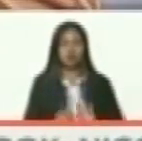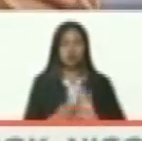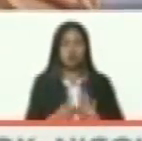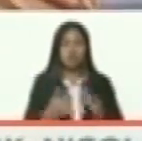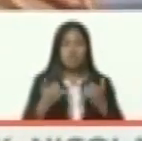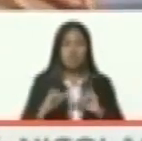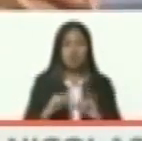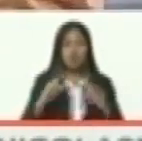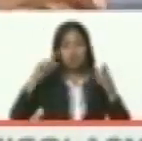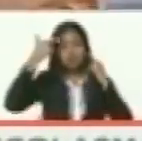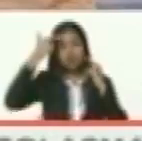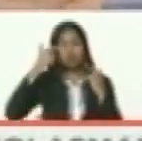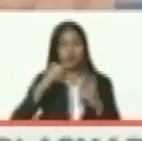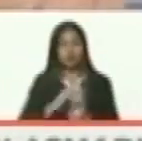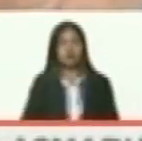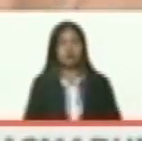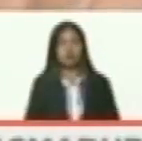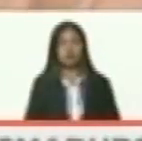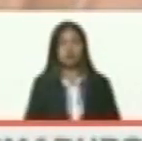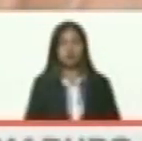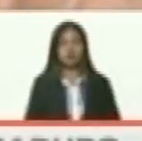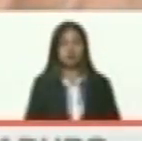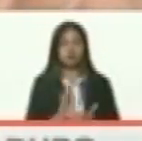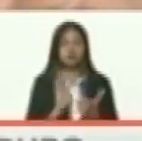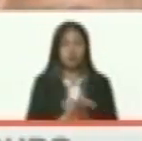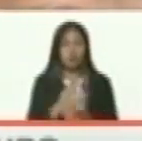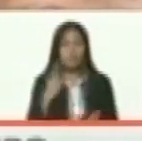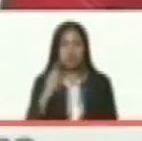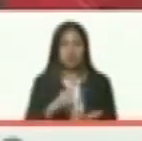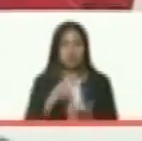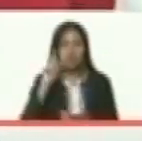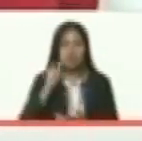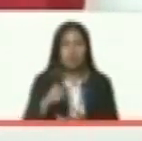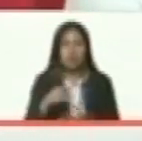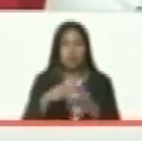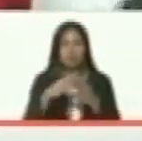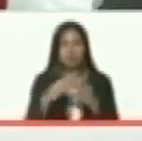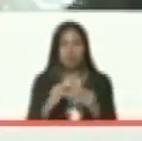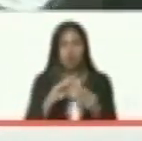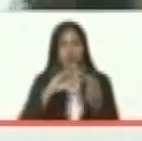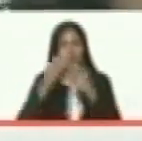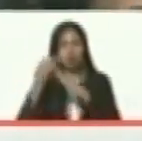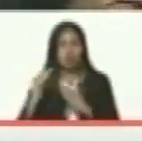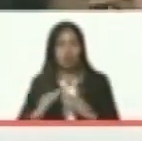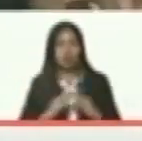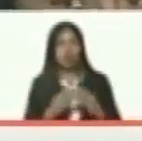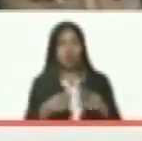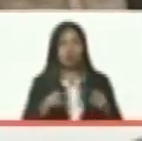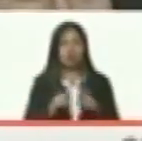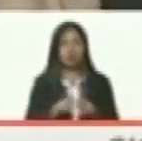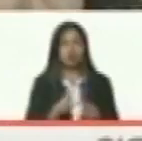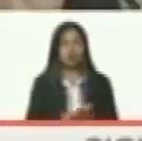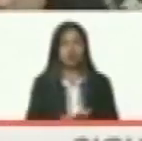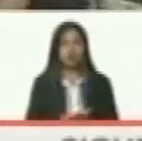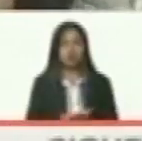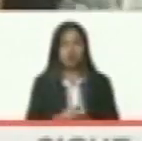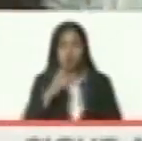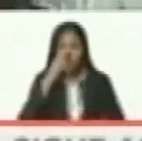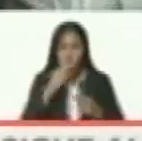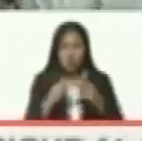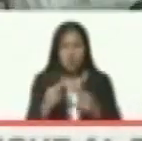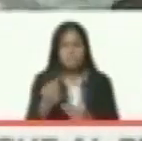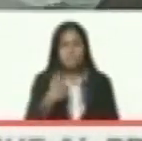de Chávez y mis compañeros que están aquí presentes y todas las comunas. Es un honor para